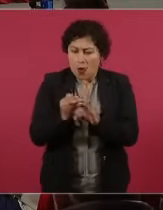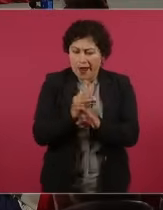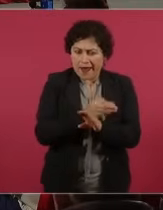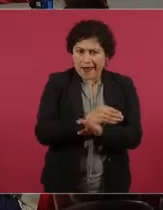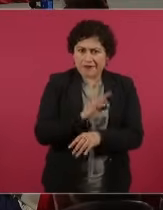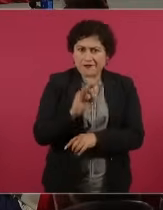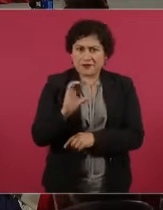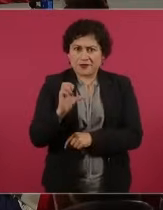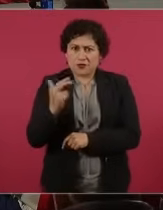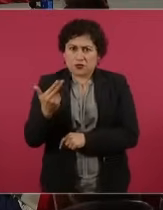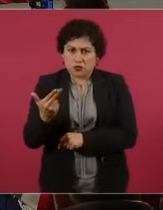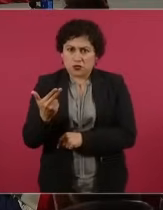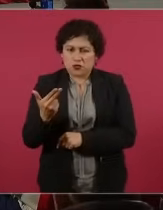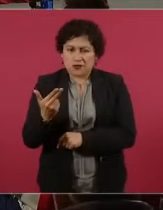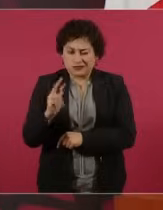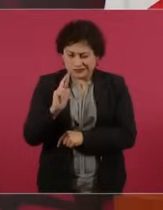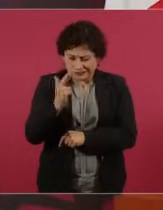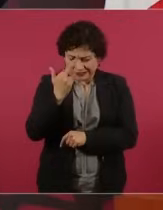llamaron a todos,